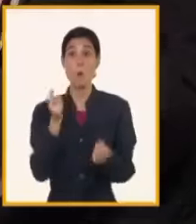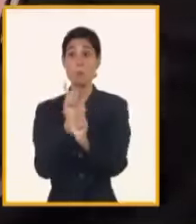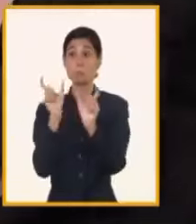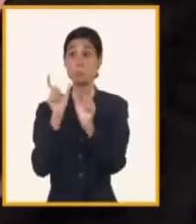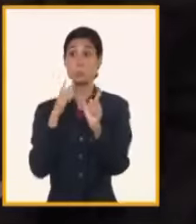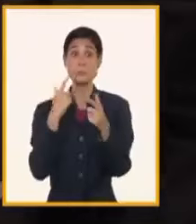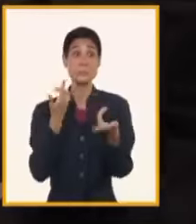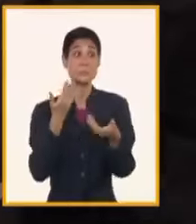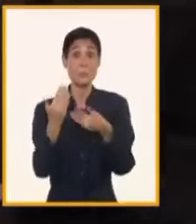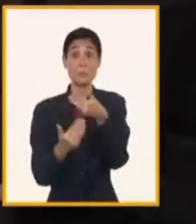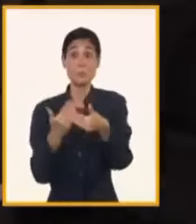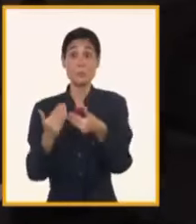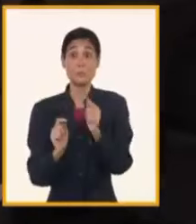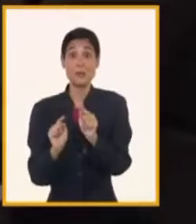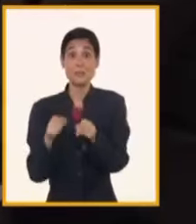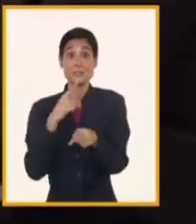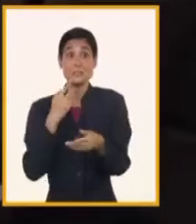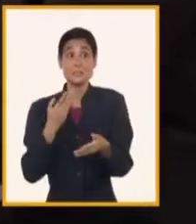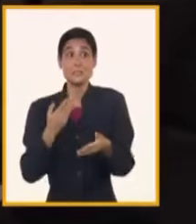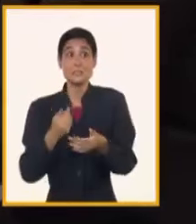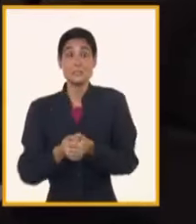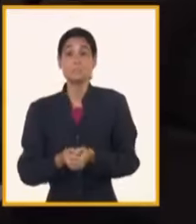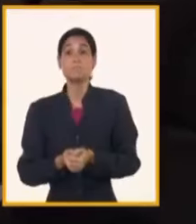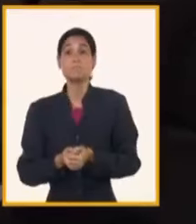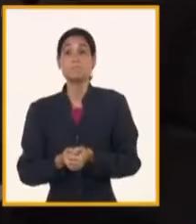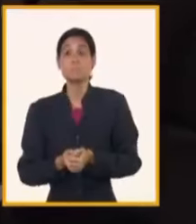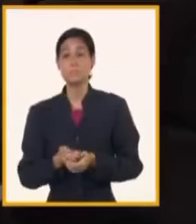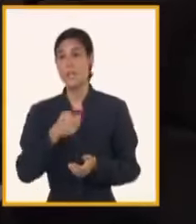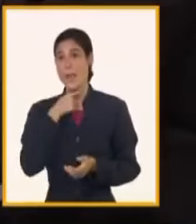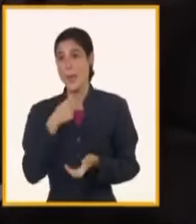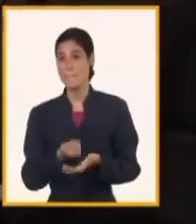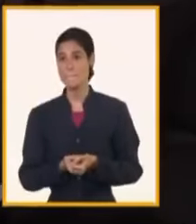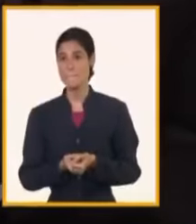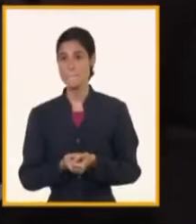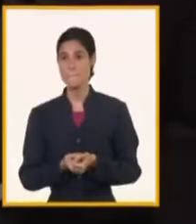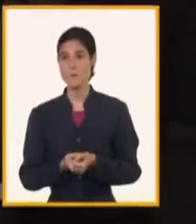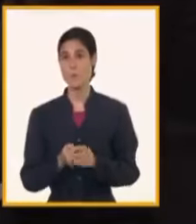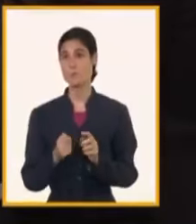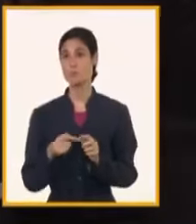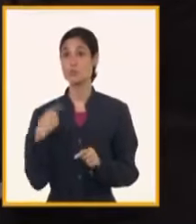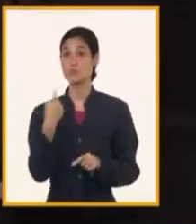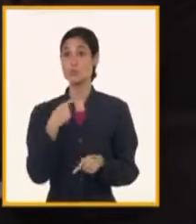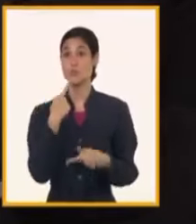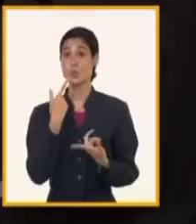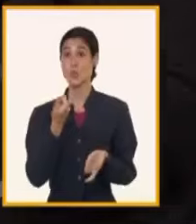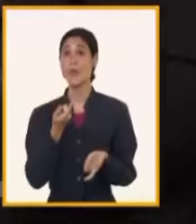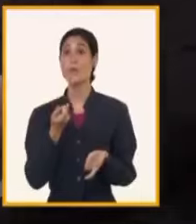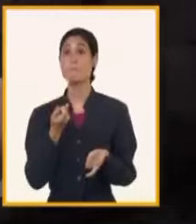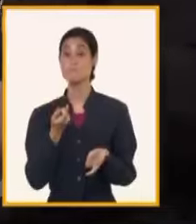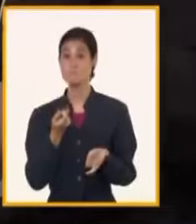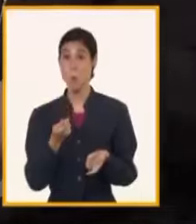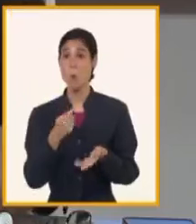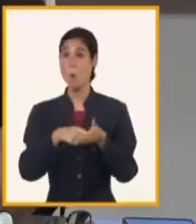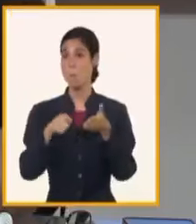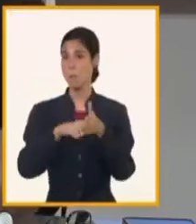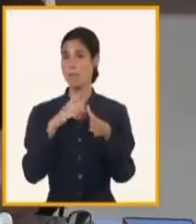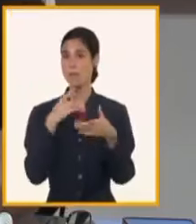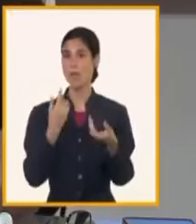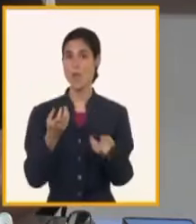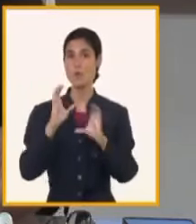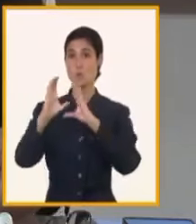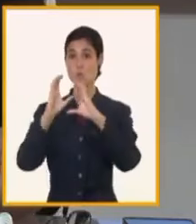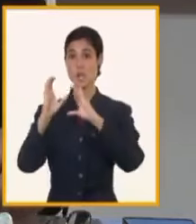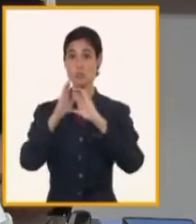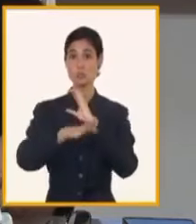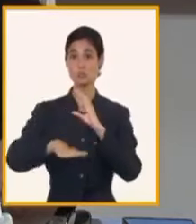dicen se paró la gu imagínate eh nosotros tenemos un sistema de comunicación que funciona Expedito y a la hora que